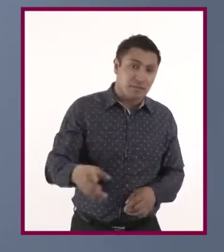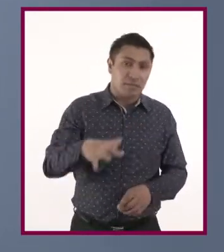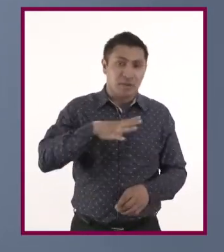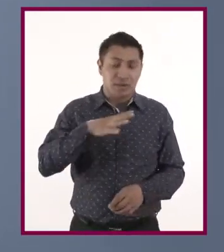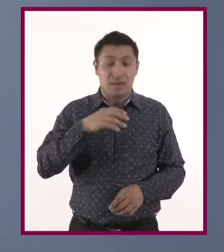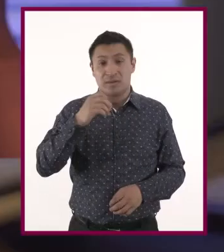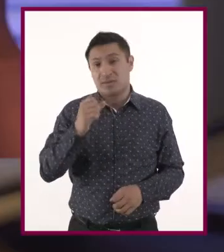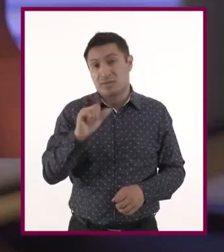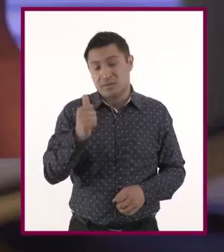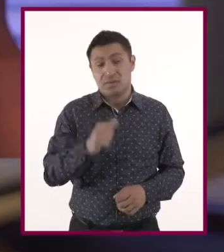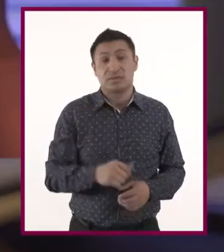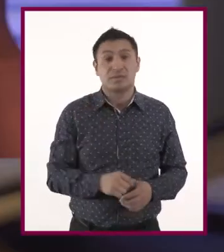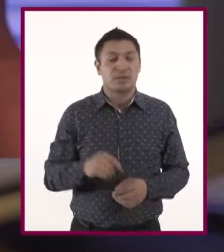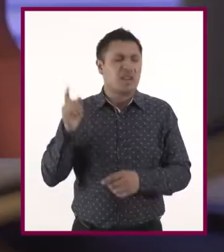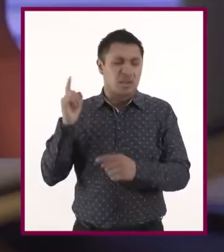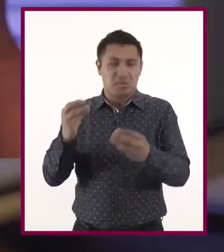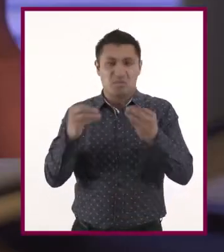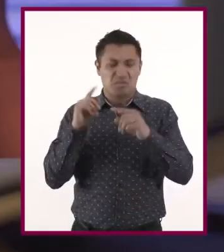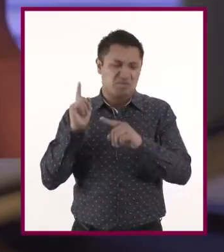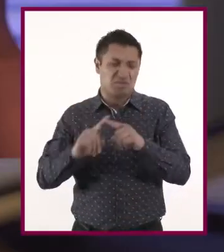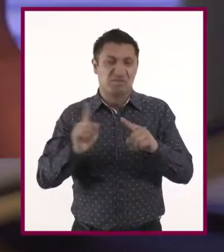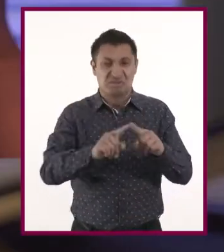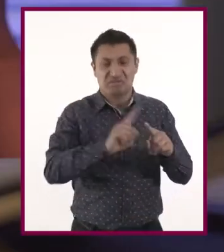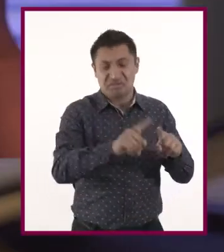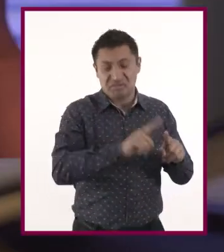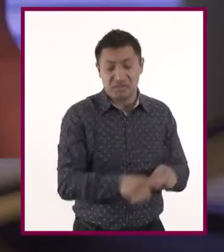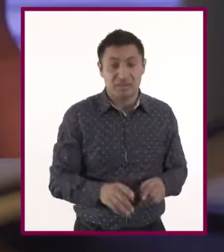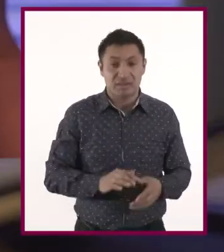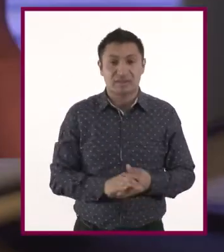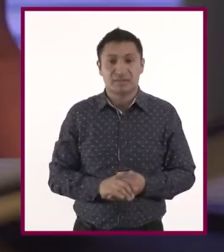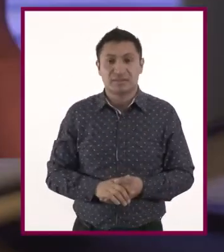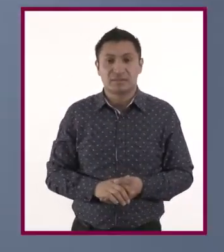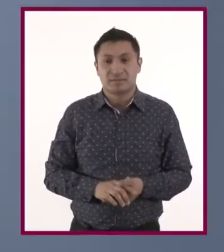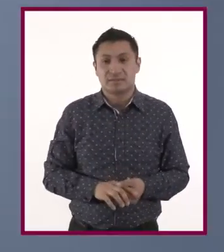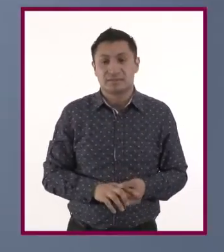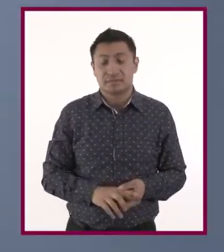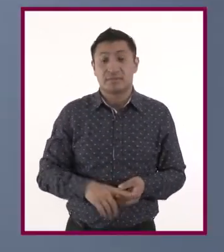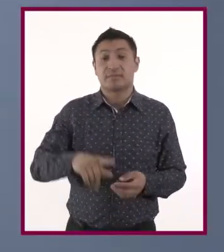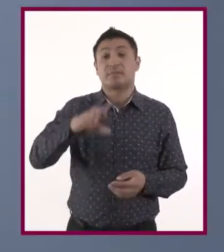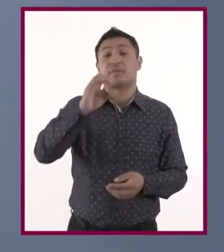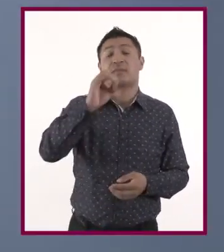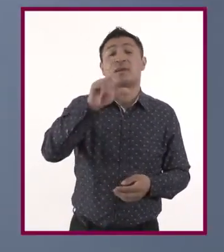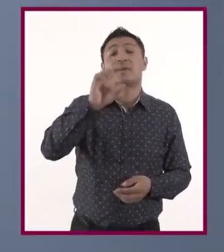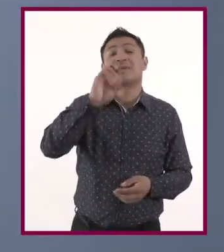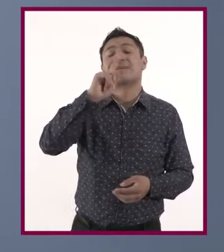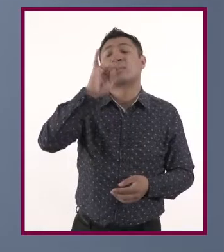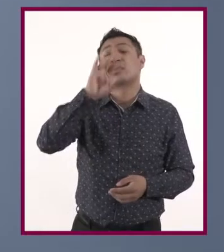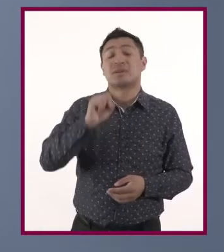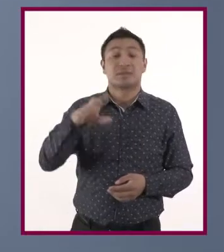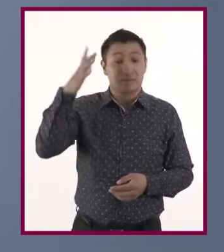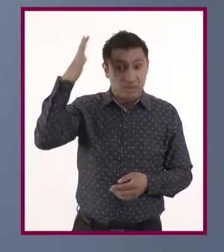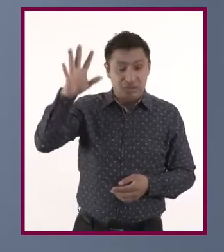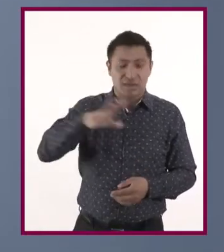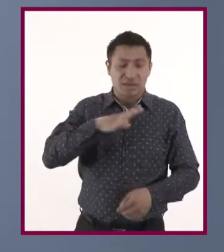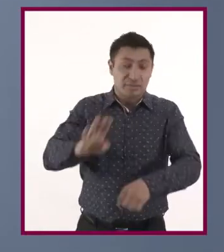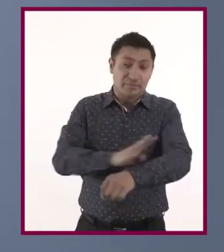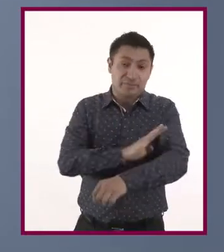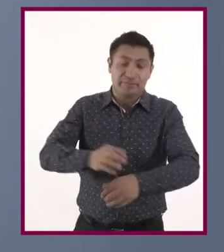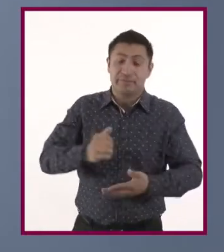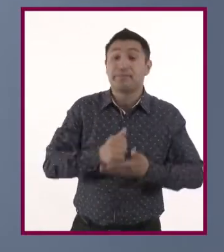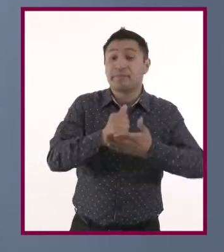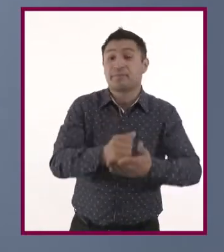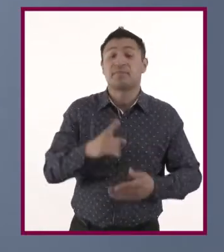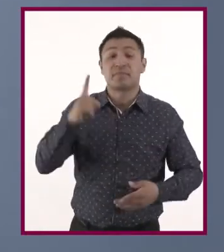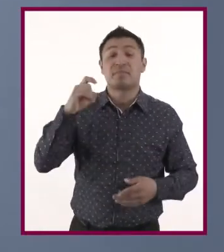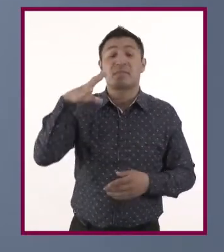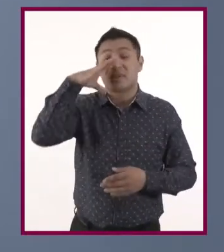celdas fotovoltaicas. ¿Qué ventajas tiene la implementación de los colectores solares? Los colectores solares tienen la gran ventaja que permiten un